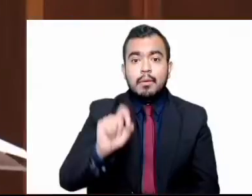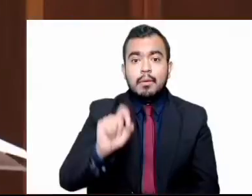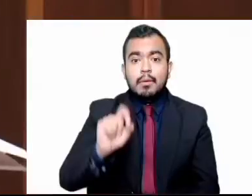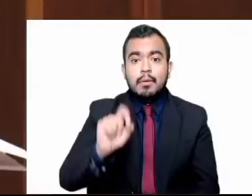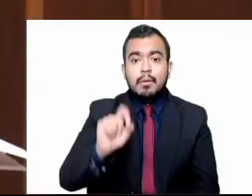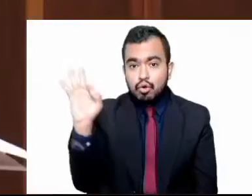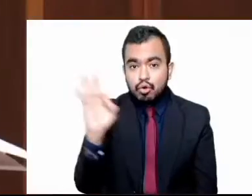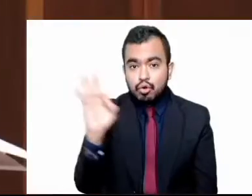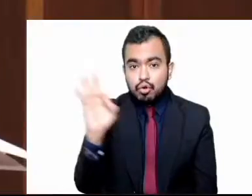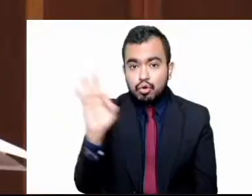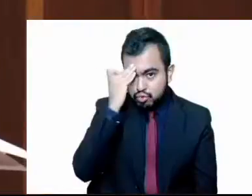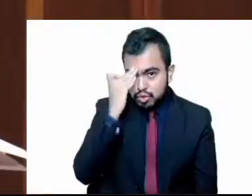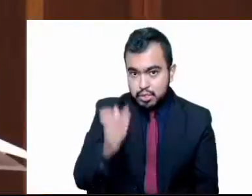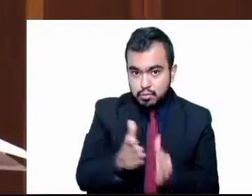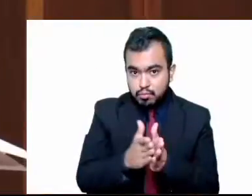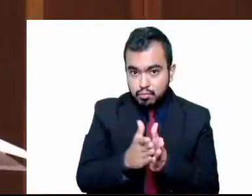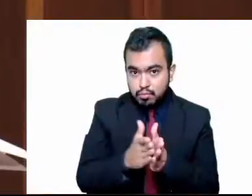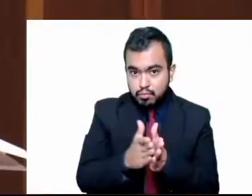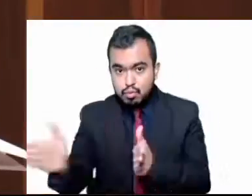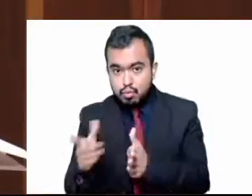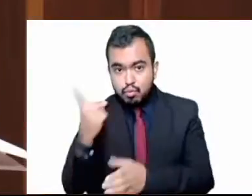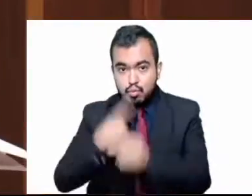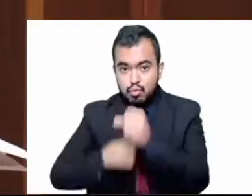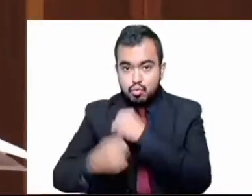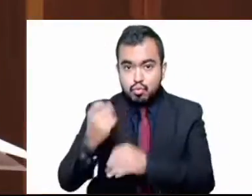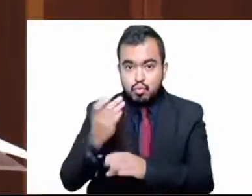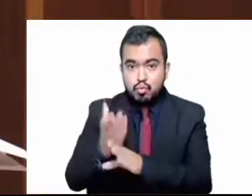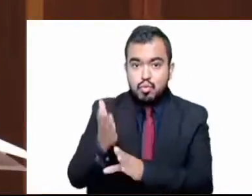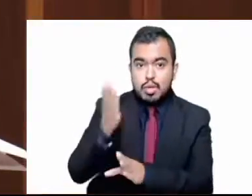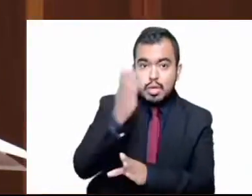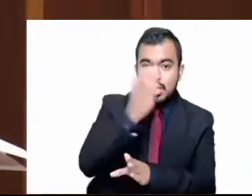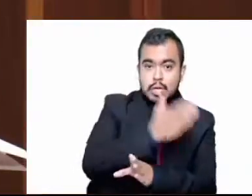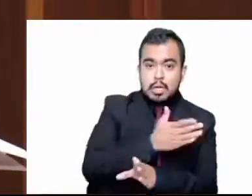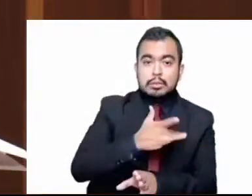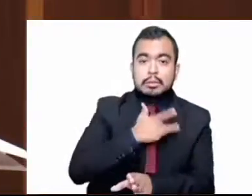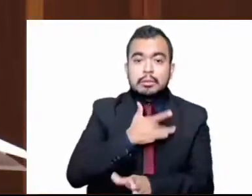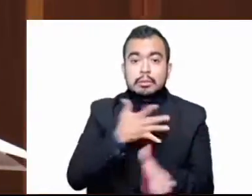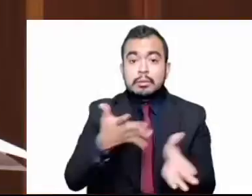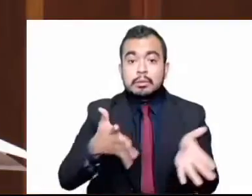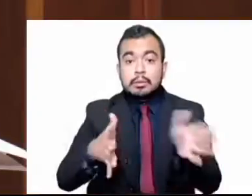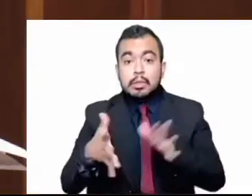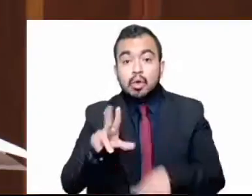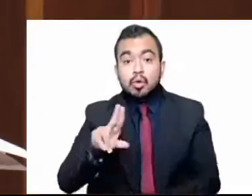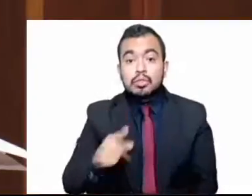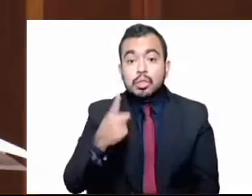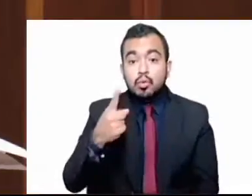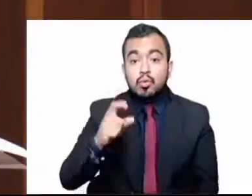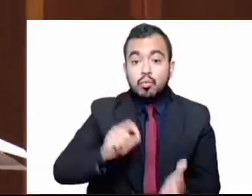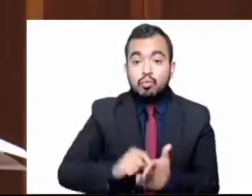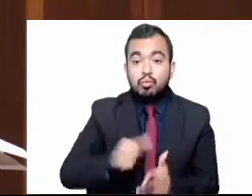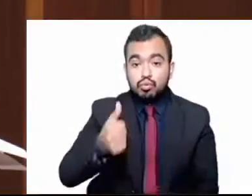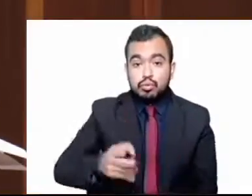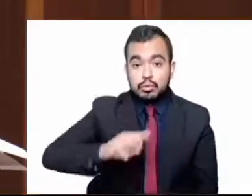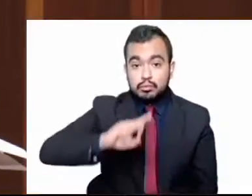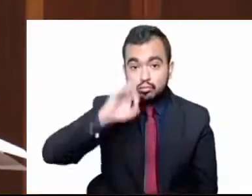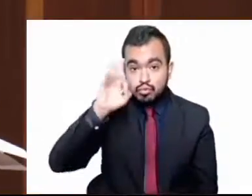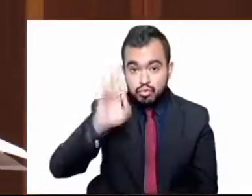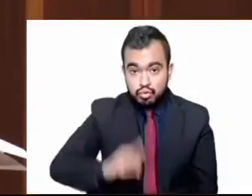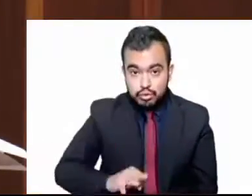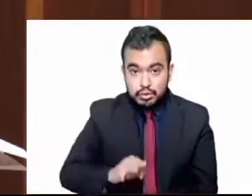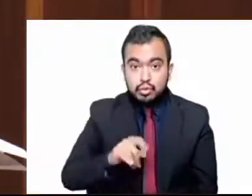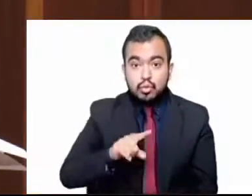anterior, y que aproximadamente el 81.6% de las víctimas de esta modalidad de